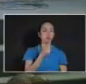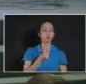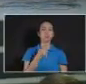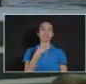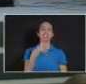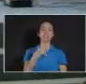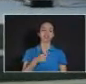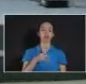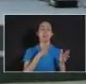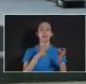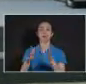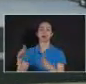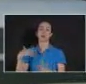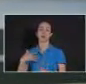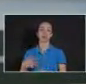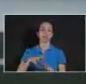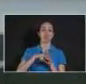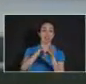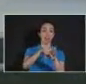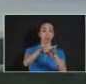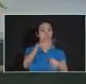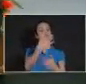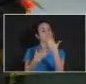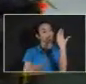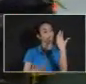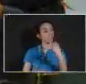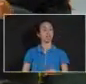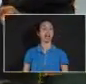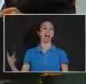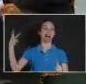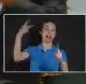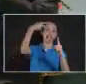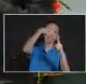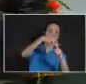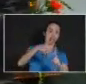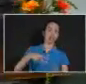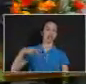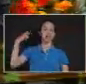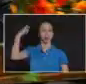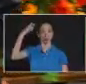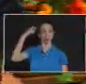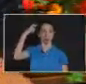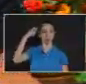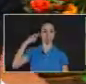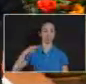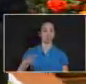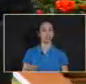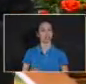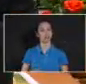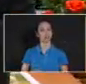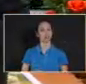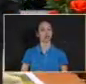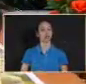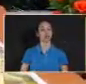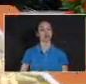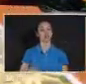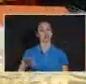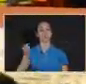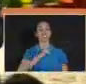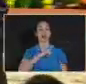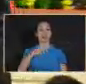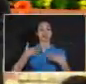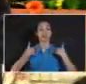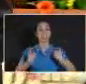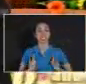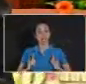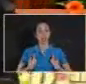mi montura, el asno, y va en pos del profeta y lo alcanza, porque el otro se cansó y se quedó debajo de una encina. Y entonces le